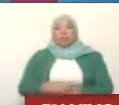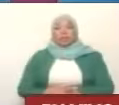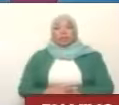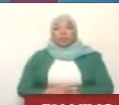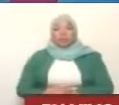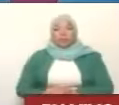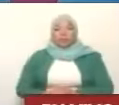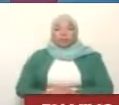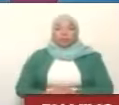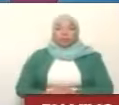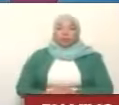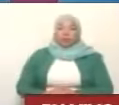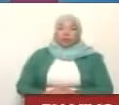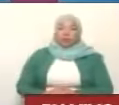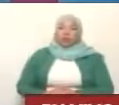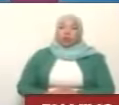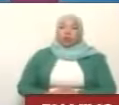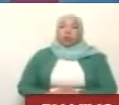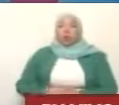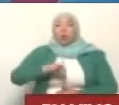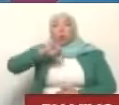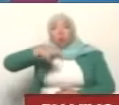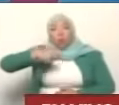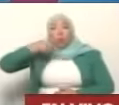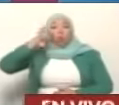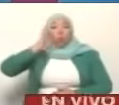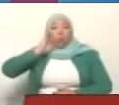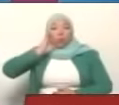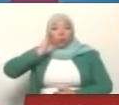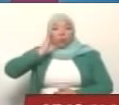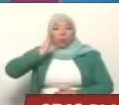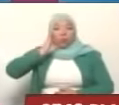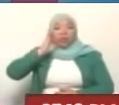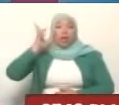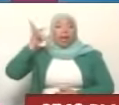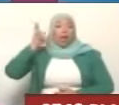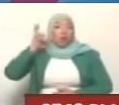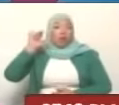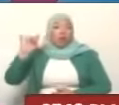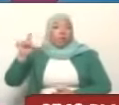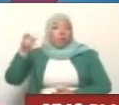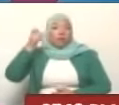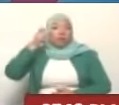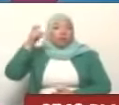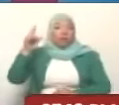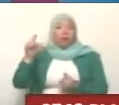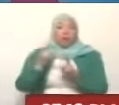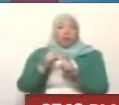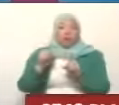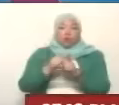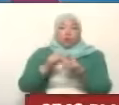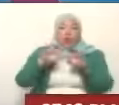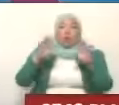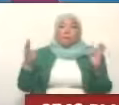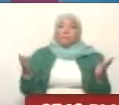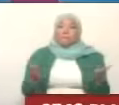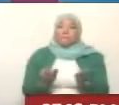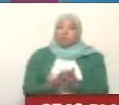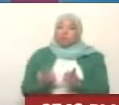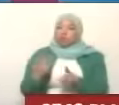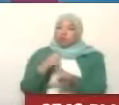mira, Julio, yo la primera vez que escuché la palabra mundo